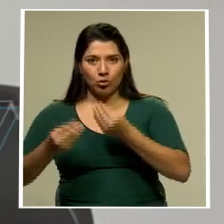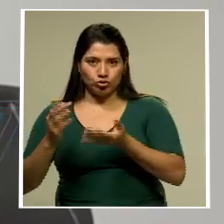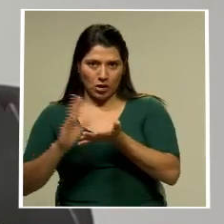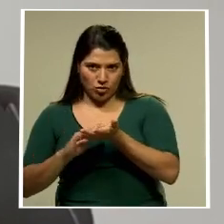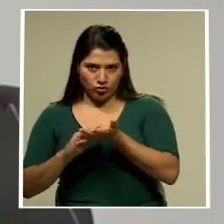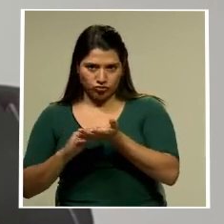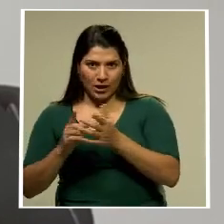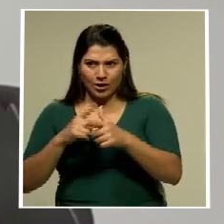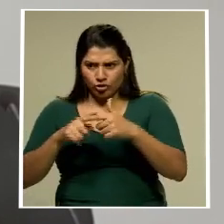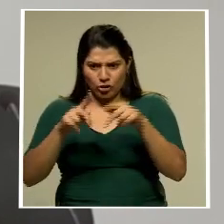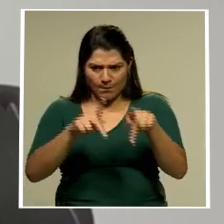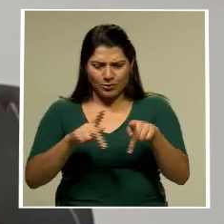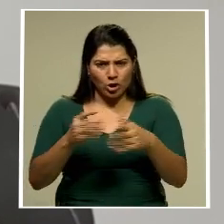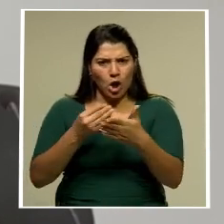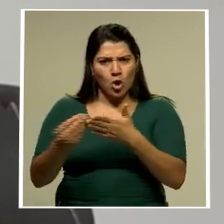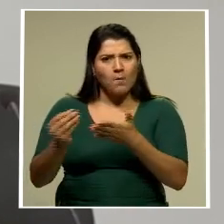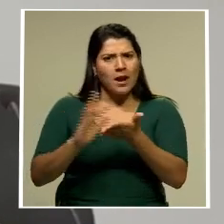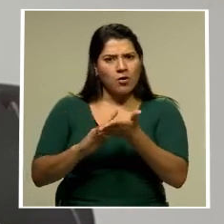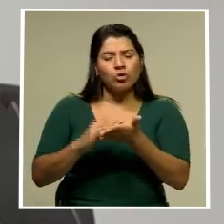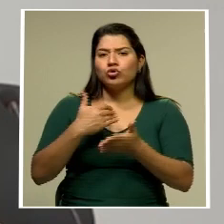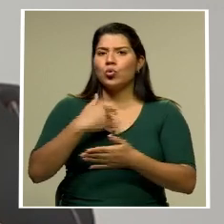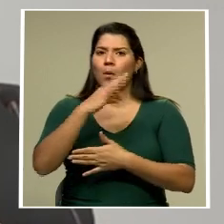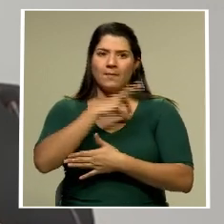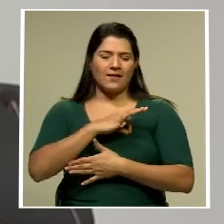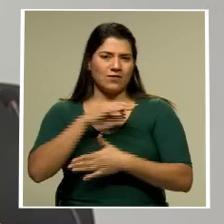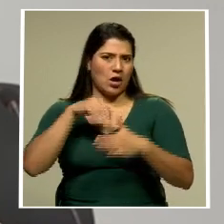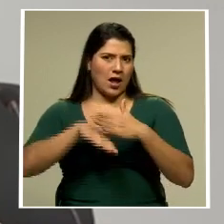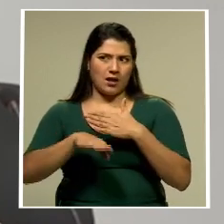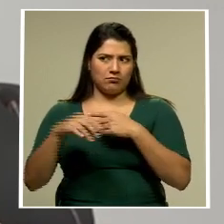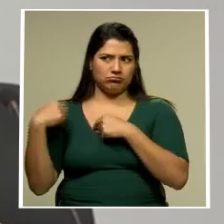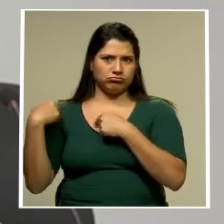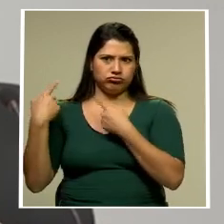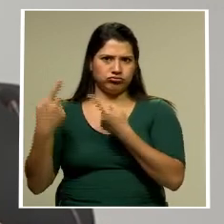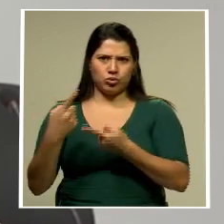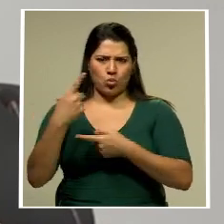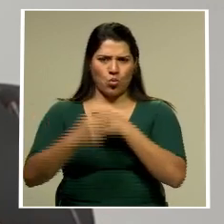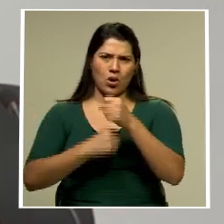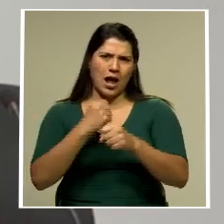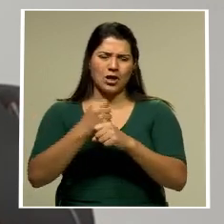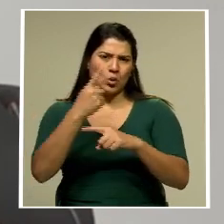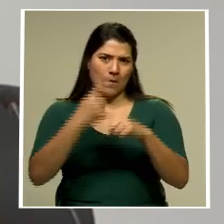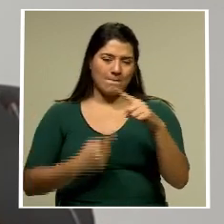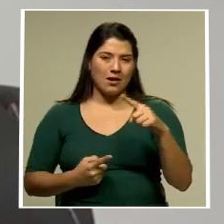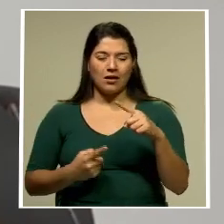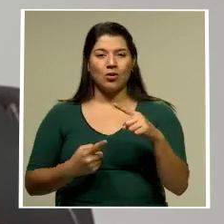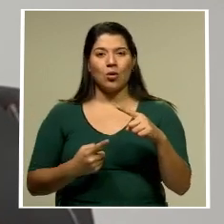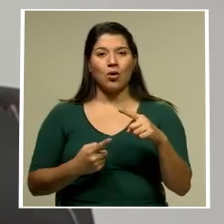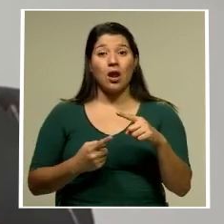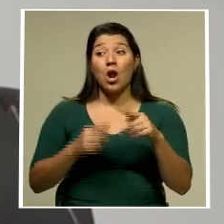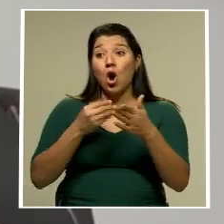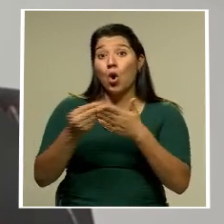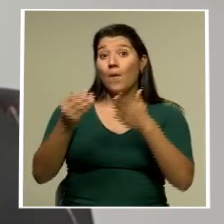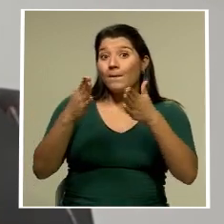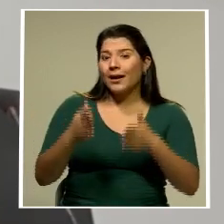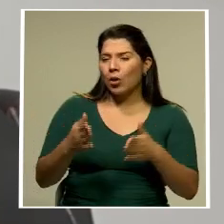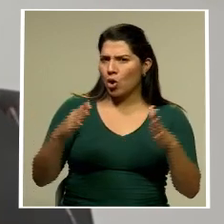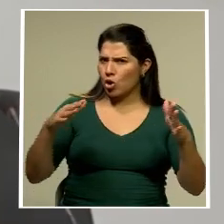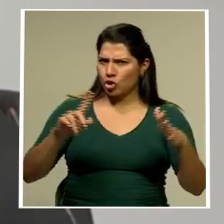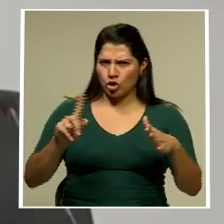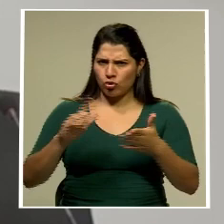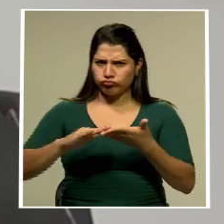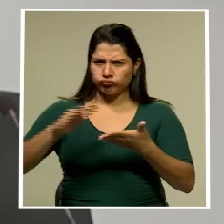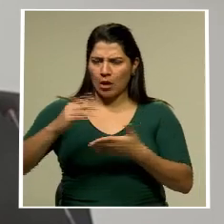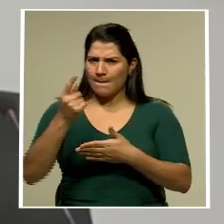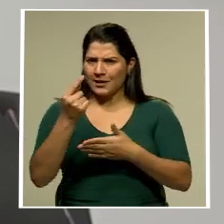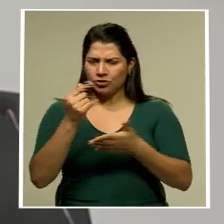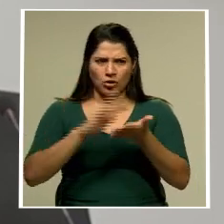visto beneficiado durante toda la pandemia, cerca de, debo decir, casi 16 meses donde el consumidor no ha visto incrementado. Ha subido